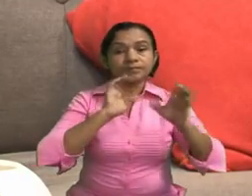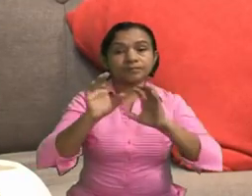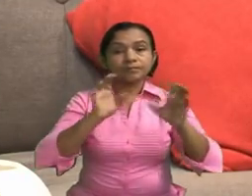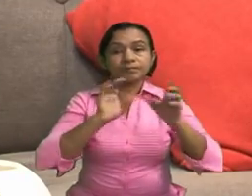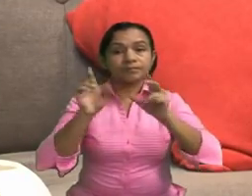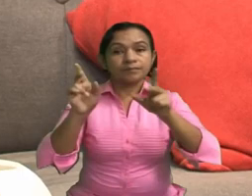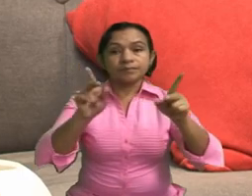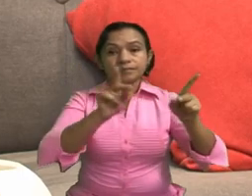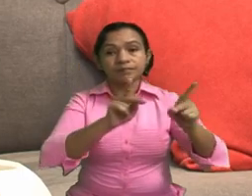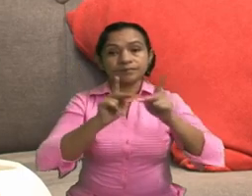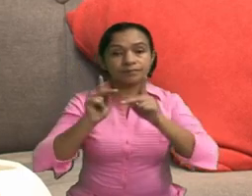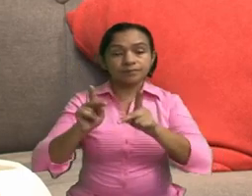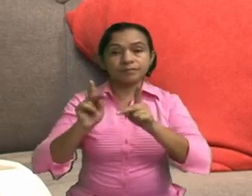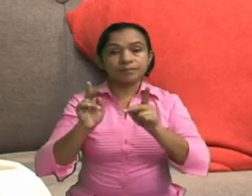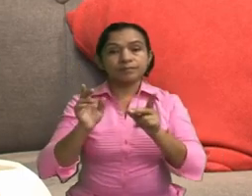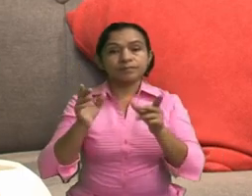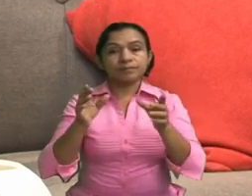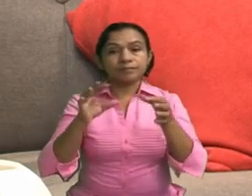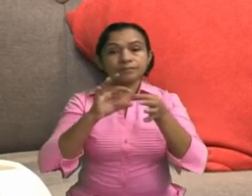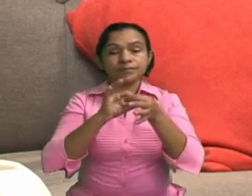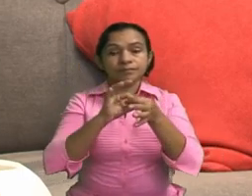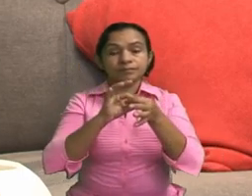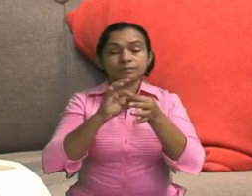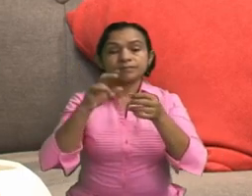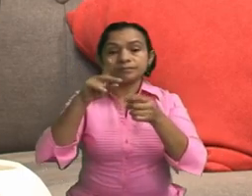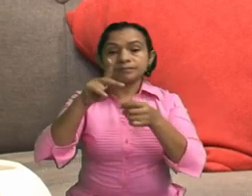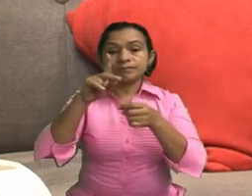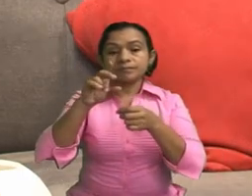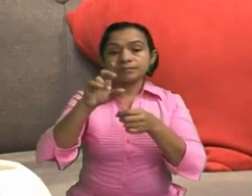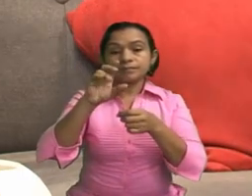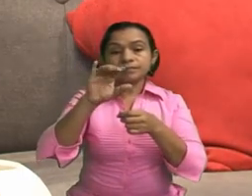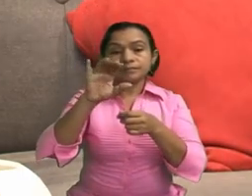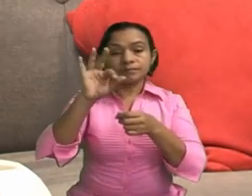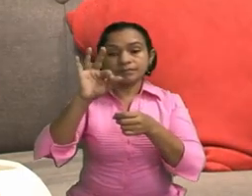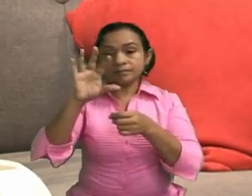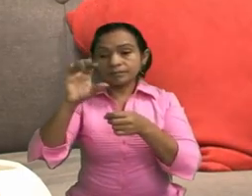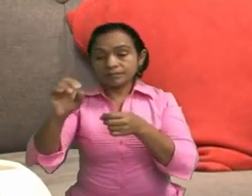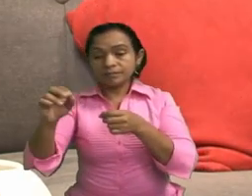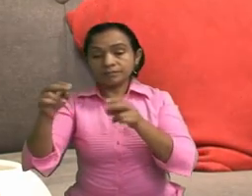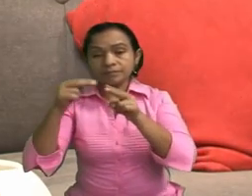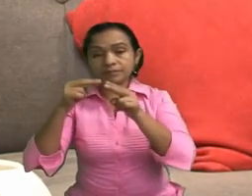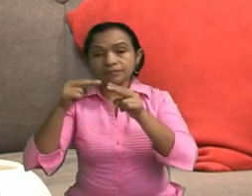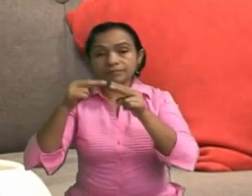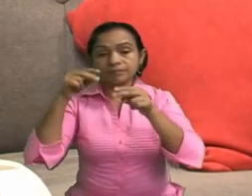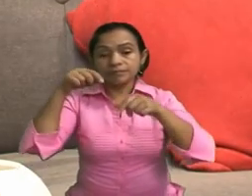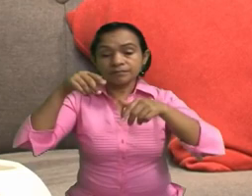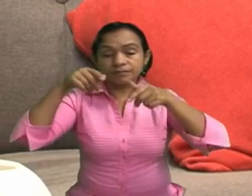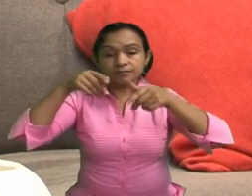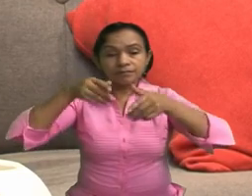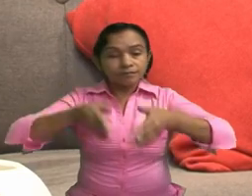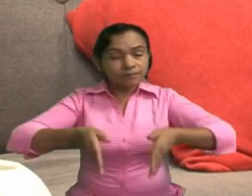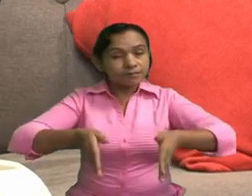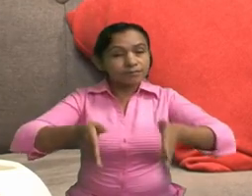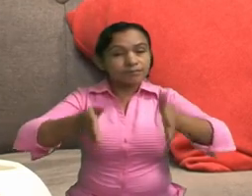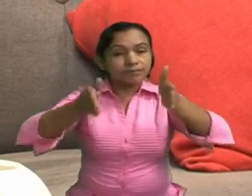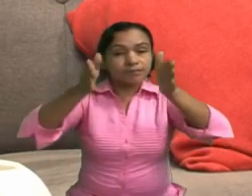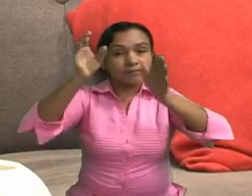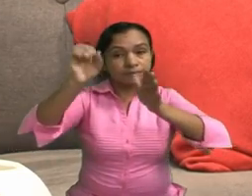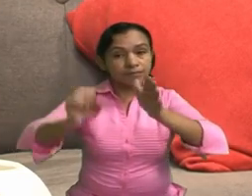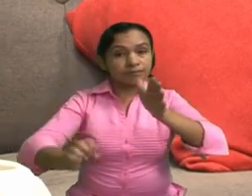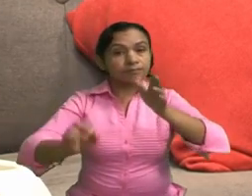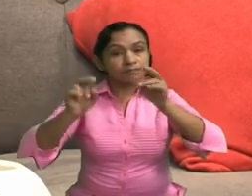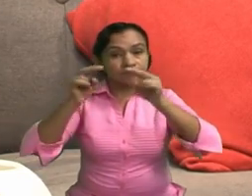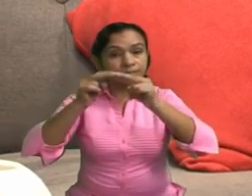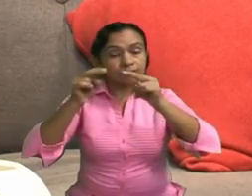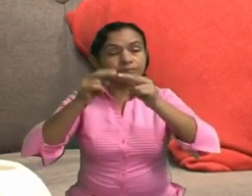nuestra gente del Caribe, ahora aparte, con el Pacífico, así como ahora, ¿verdad?, tenemos la carretera al Caribe Sur, sí, y así como